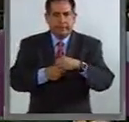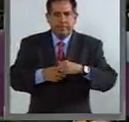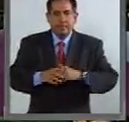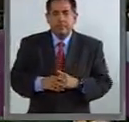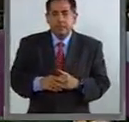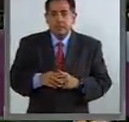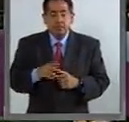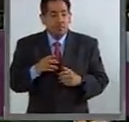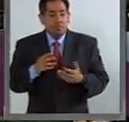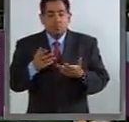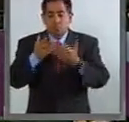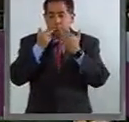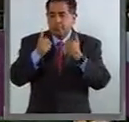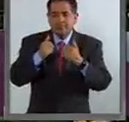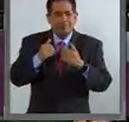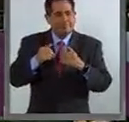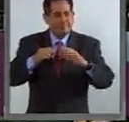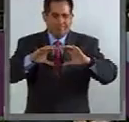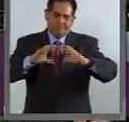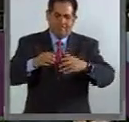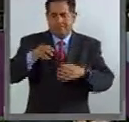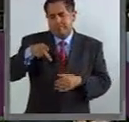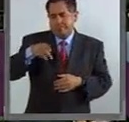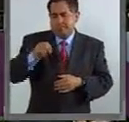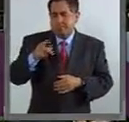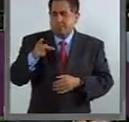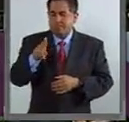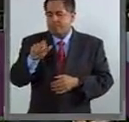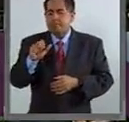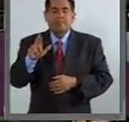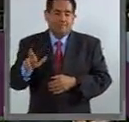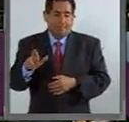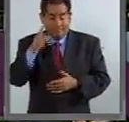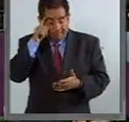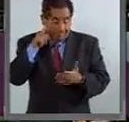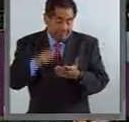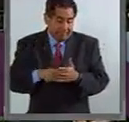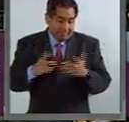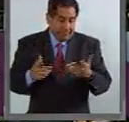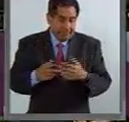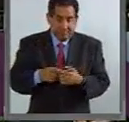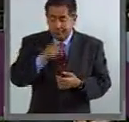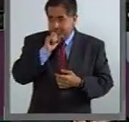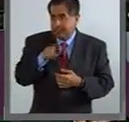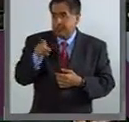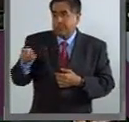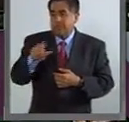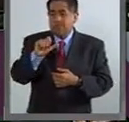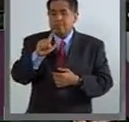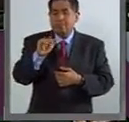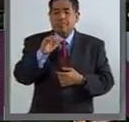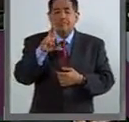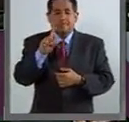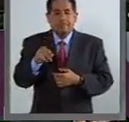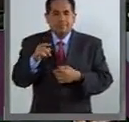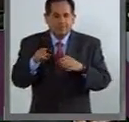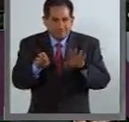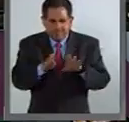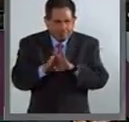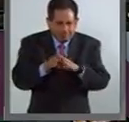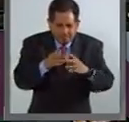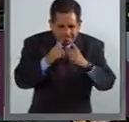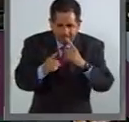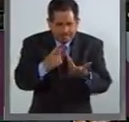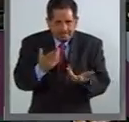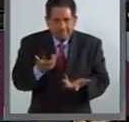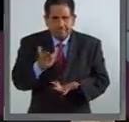comentario de que no hay parlamentos populares, bueno, creo que eso tiene que ver un poco con la charla de don Alejandro y los famosos algoritmos. Lo que pasa